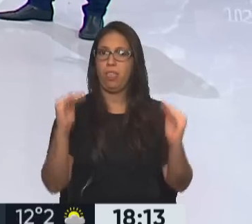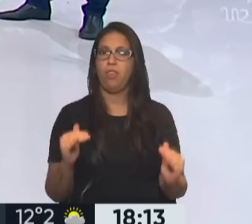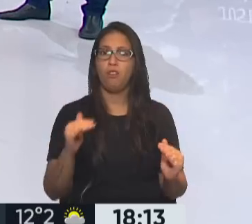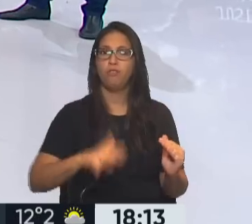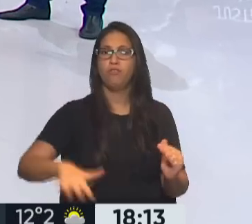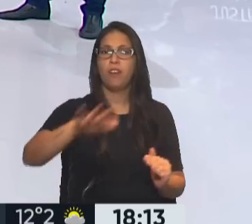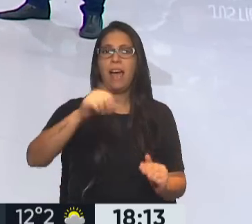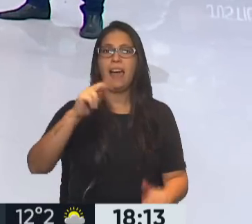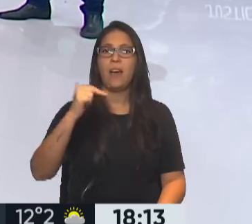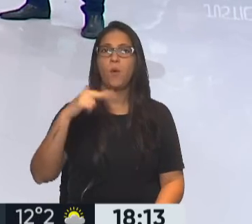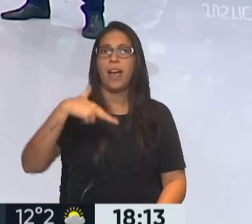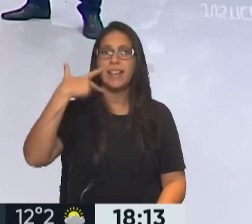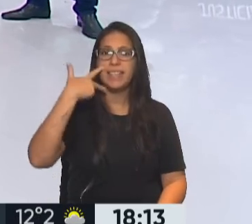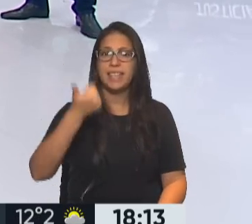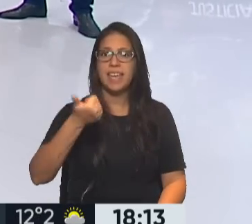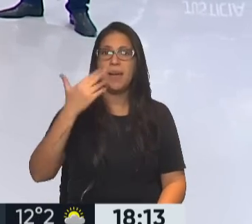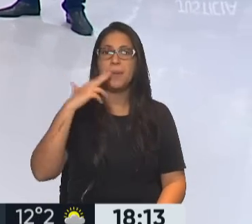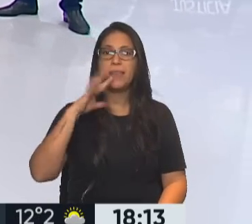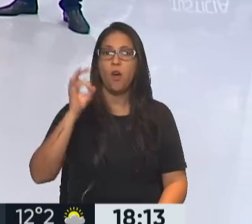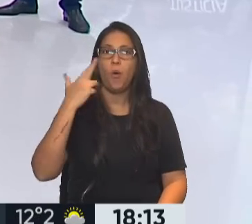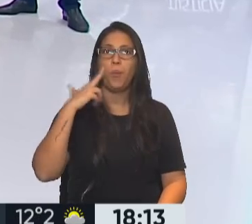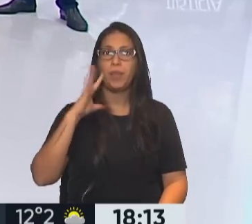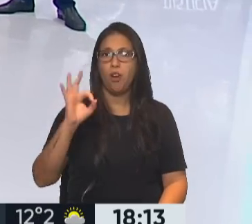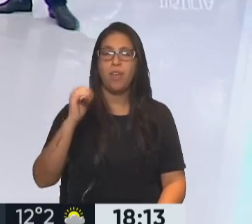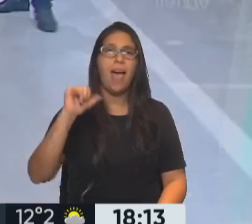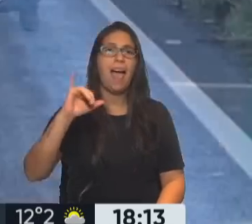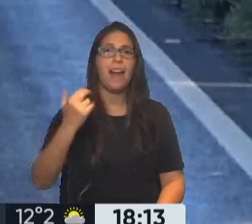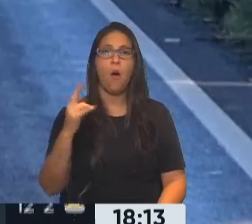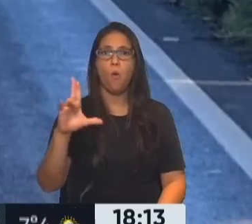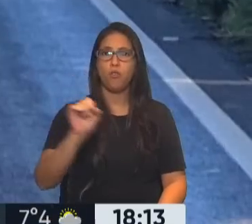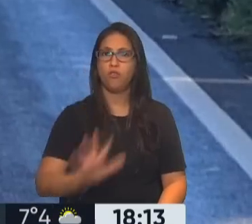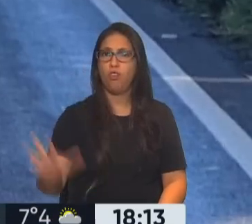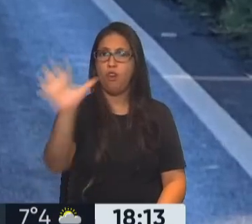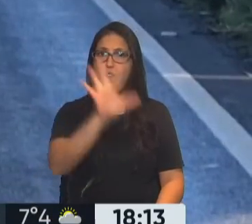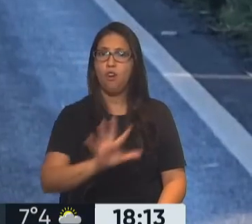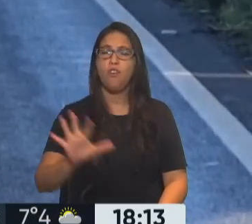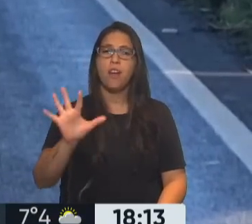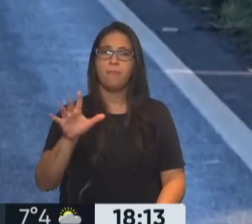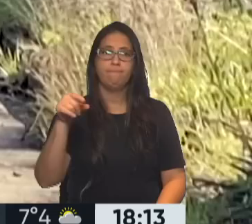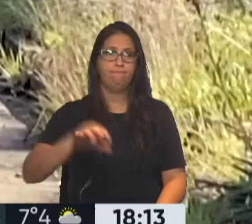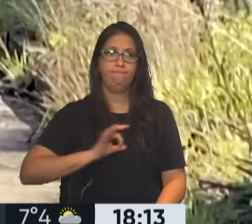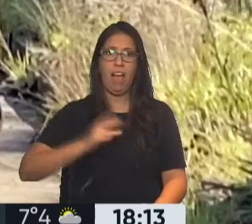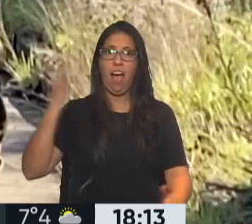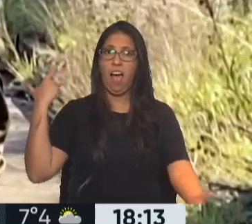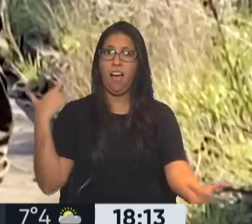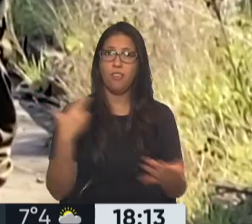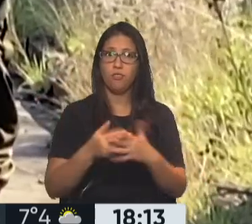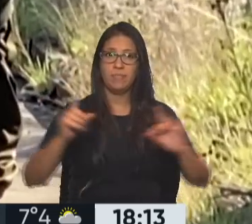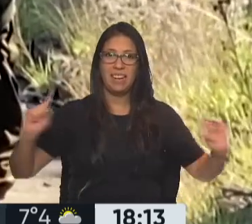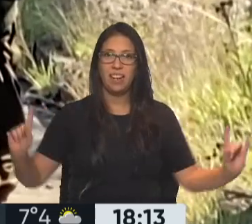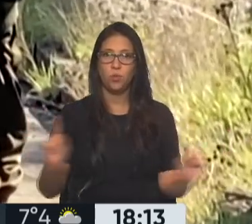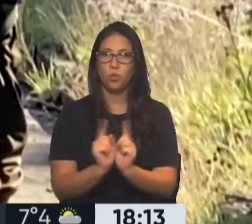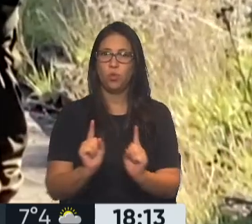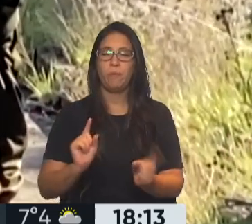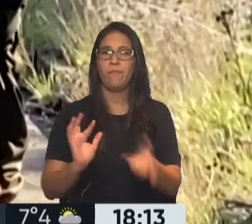sur, Biobío y Arauco. Bueno, hasta aquí la situación de lo que ha pasado justamente en los últimos años, mejor dicho, en